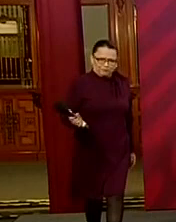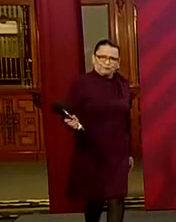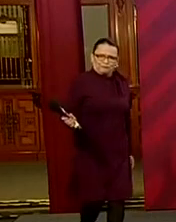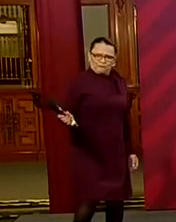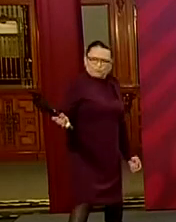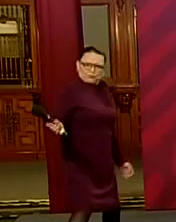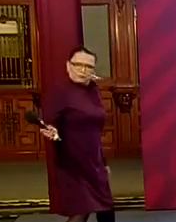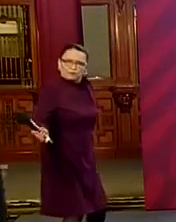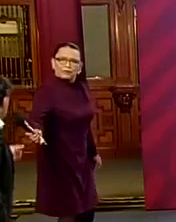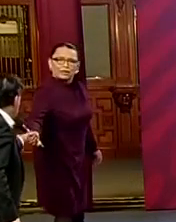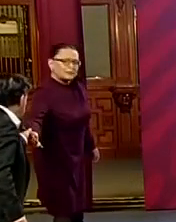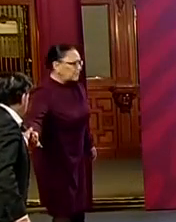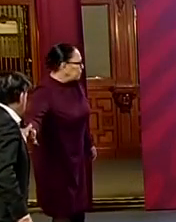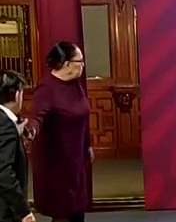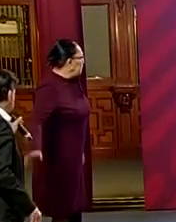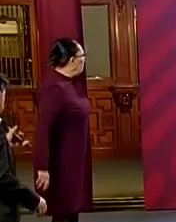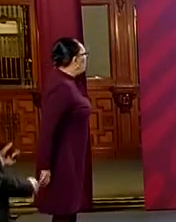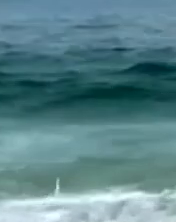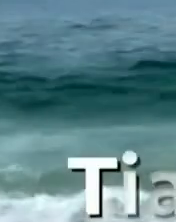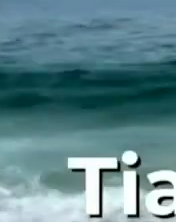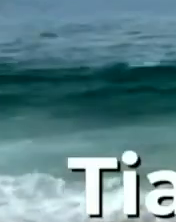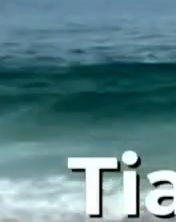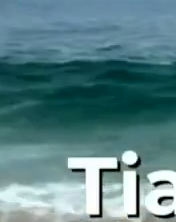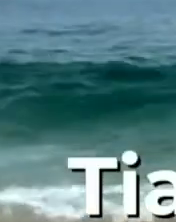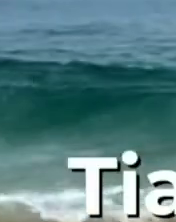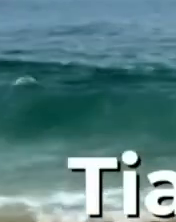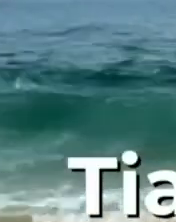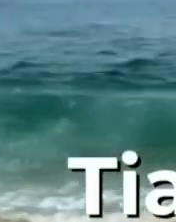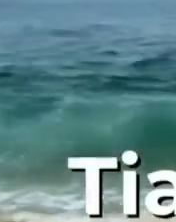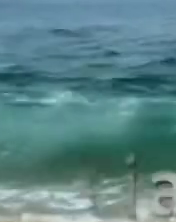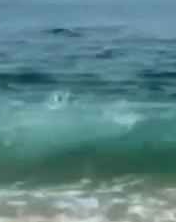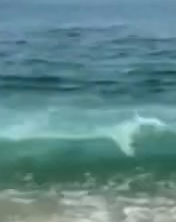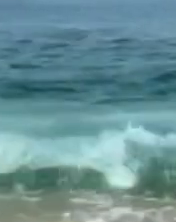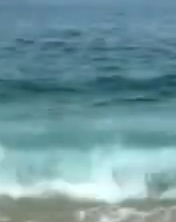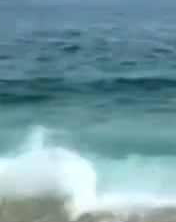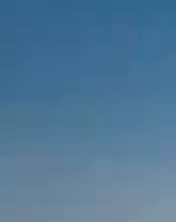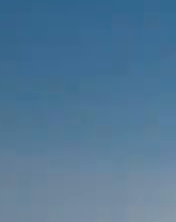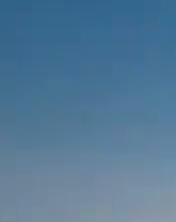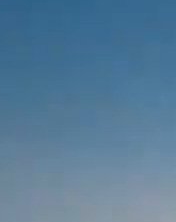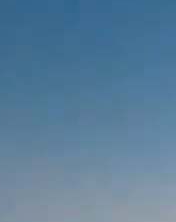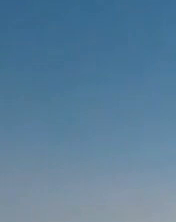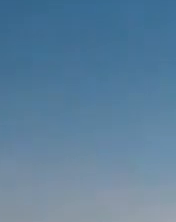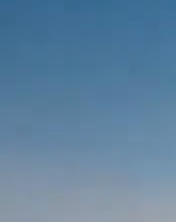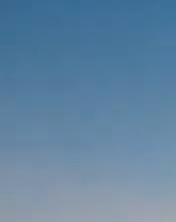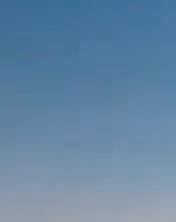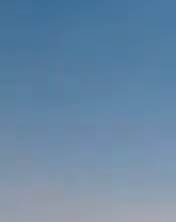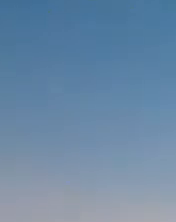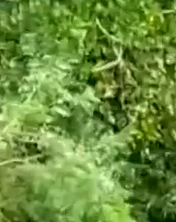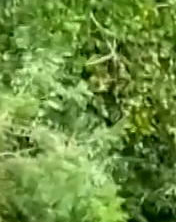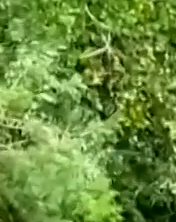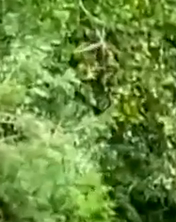Chiapas, a quienes se les han hecho llegar más de 6 millones de bienes nuevos de primera necesidad.